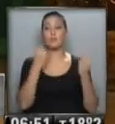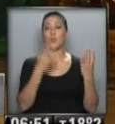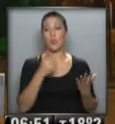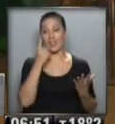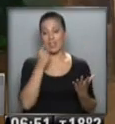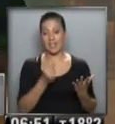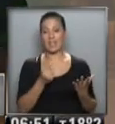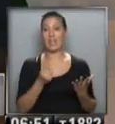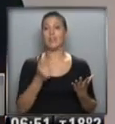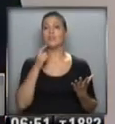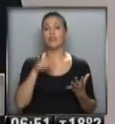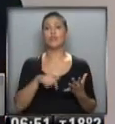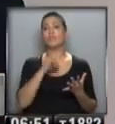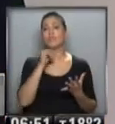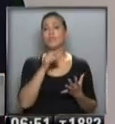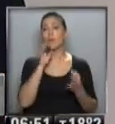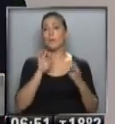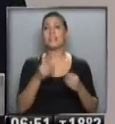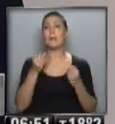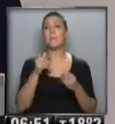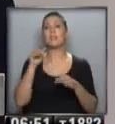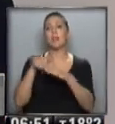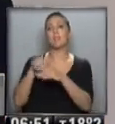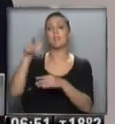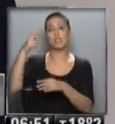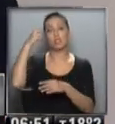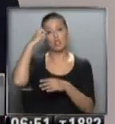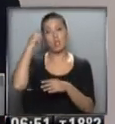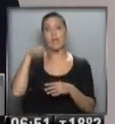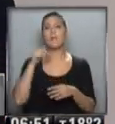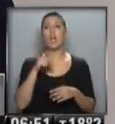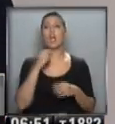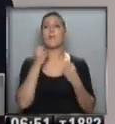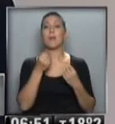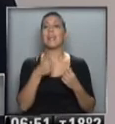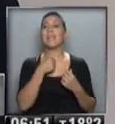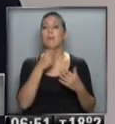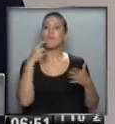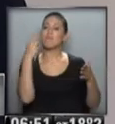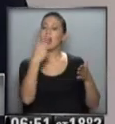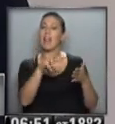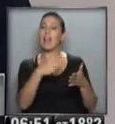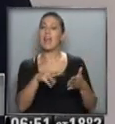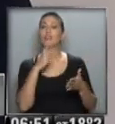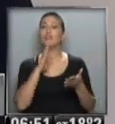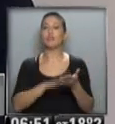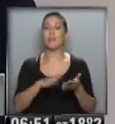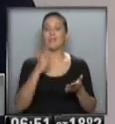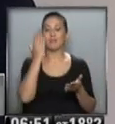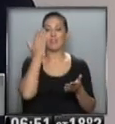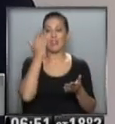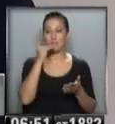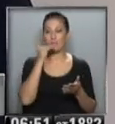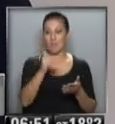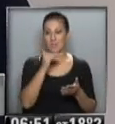desde tempranito con toda la actividad, con todo lo que está pasando en el Congreso, pero nos tomamos unos minutitos porque queremos leer los mensajes de los amigos de Nadia